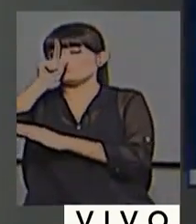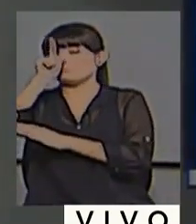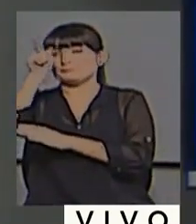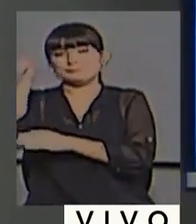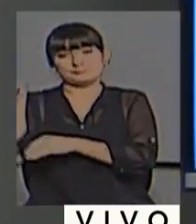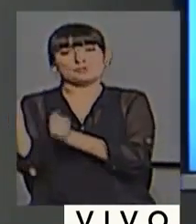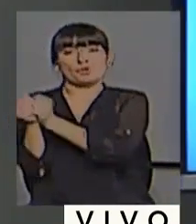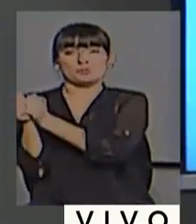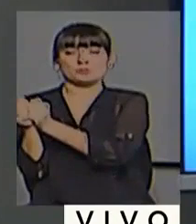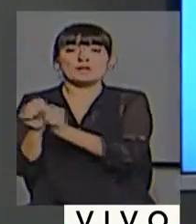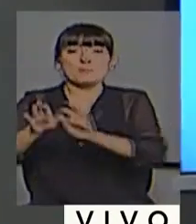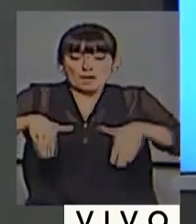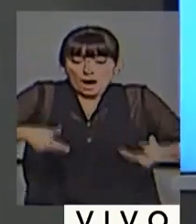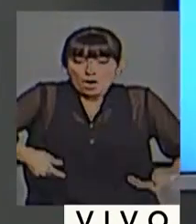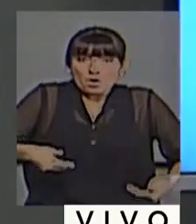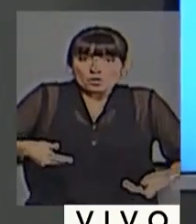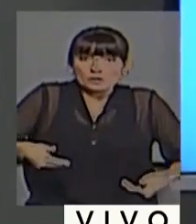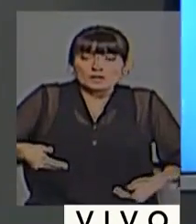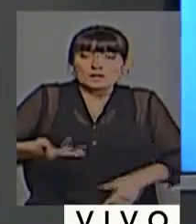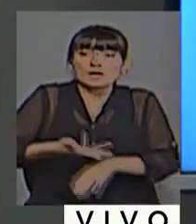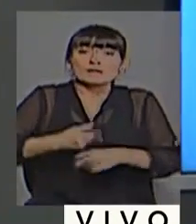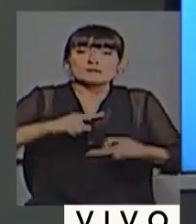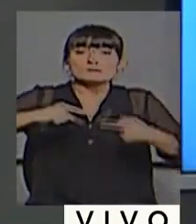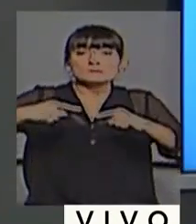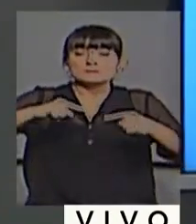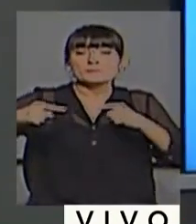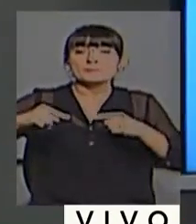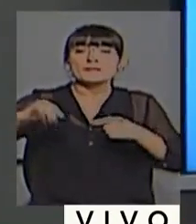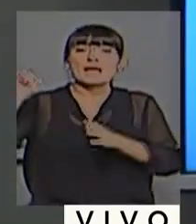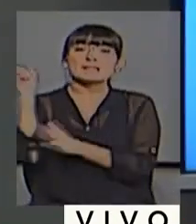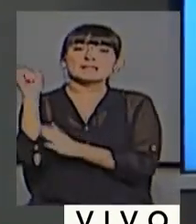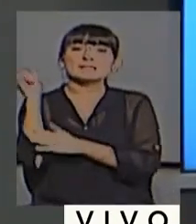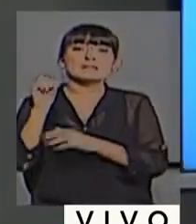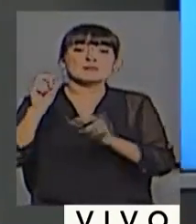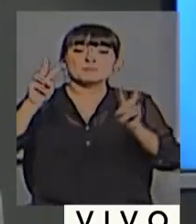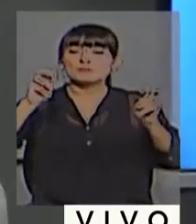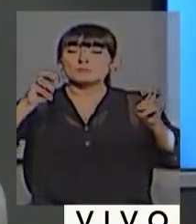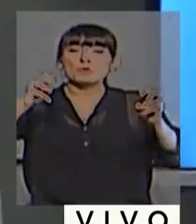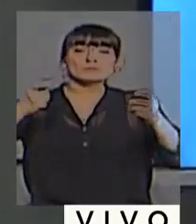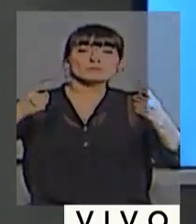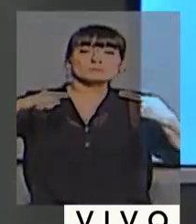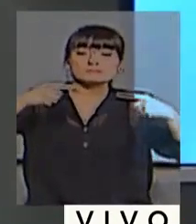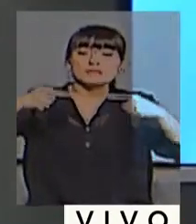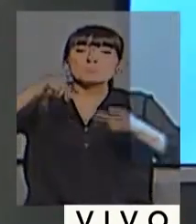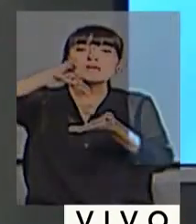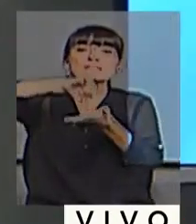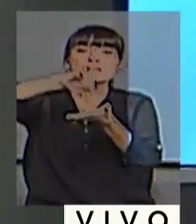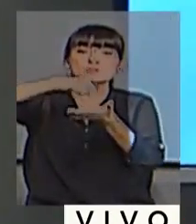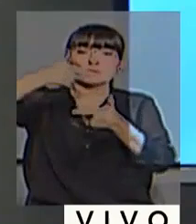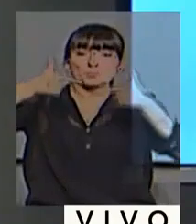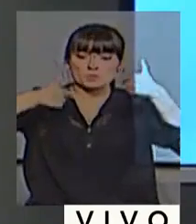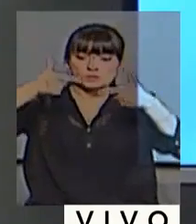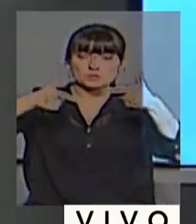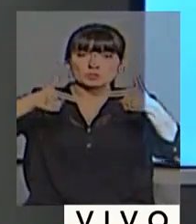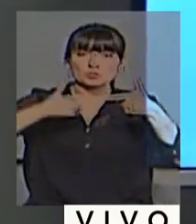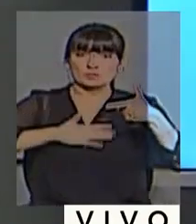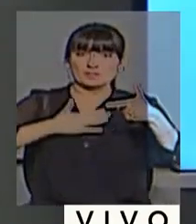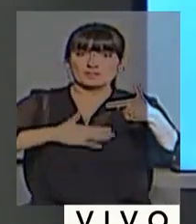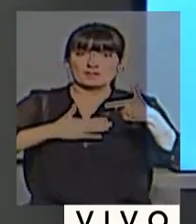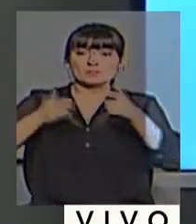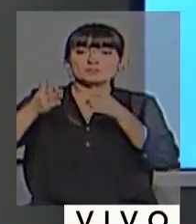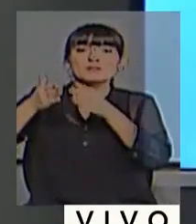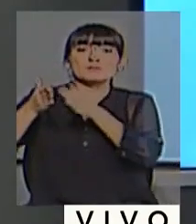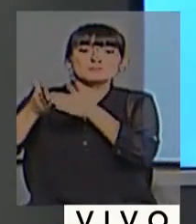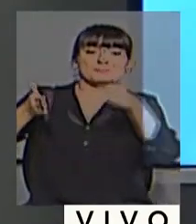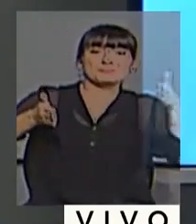día hay una disputa por parte de la derecha del centro político. Por lo tanto, se desplaza el eje y lo que ocurre